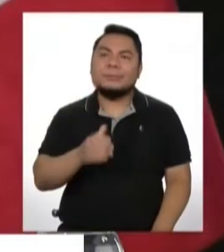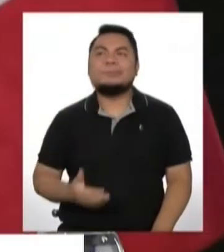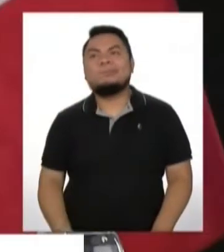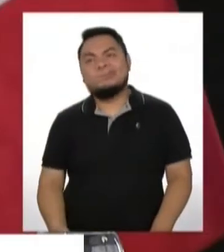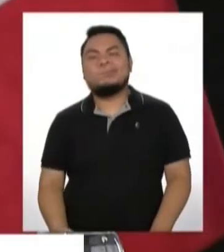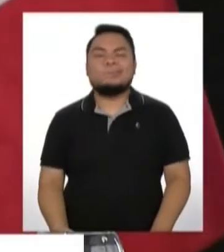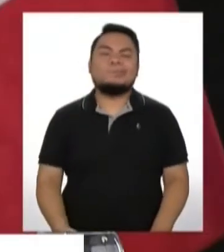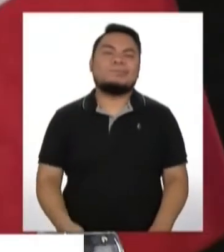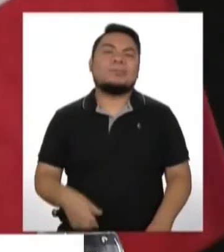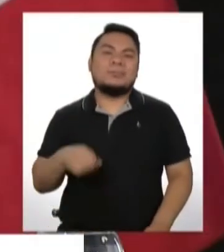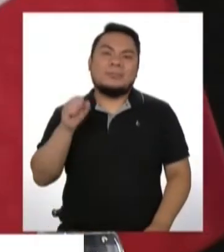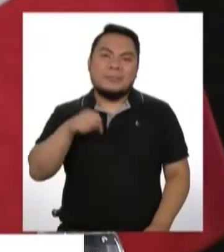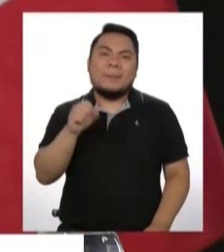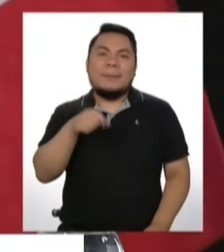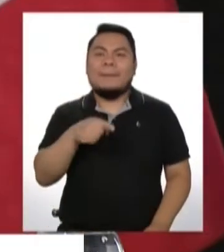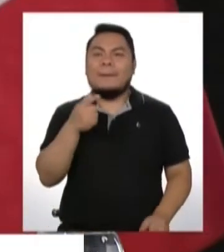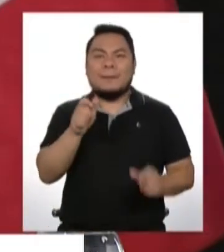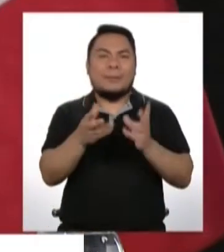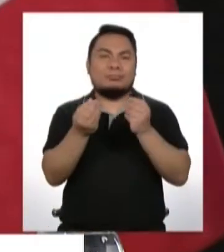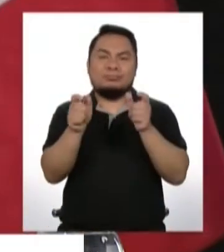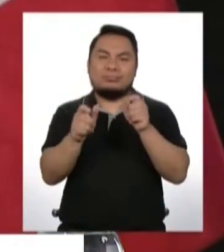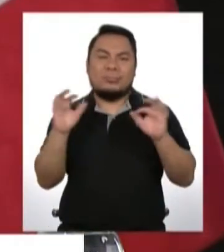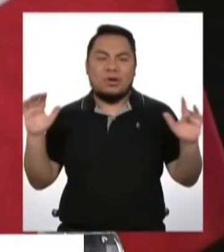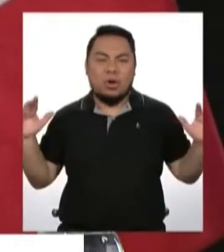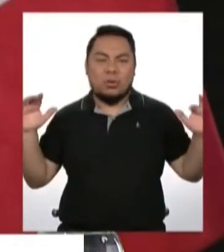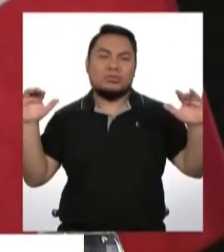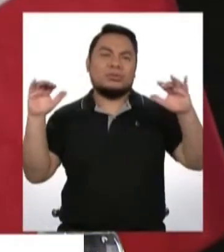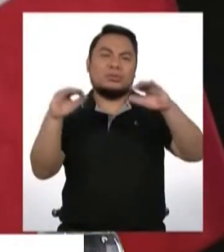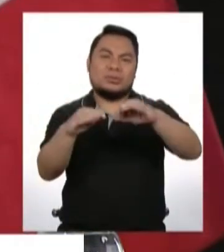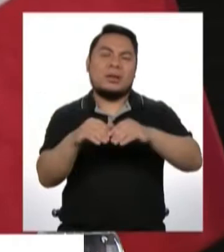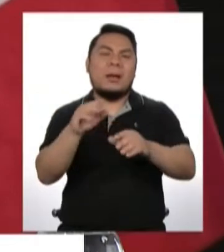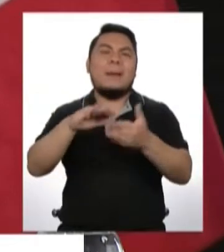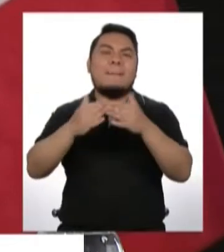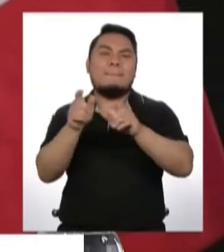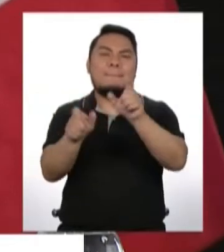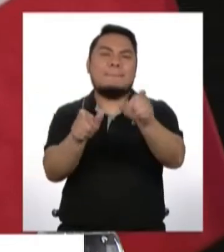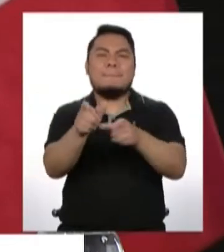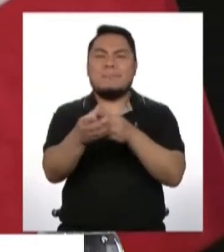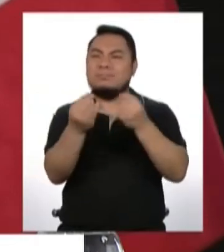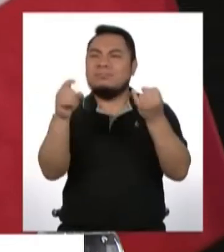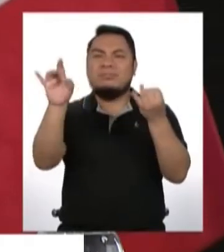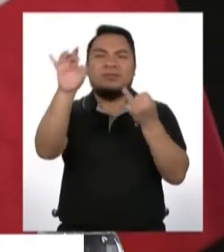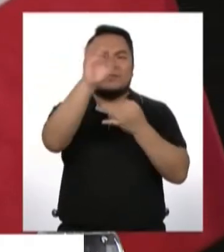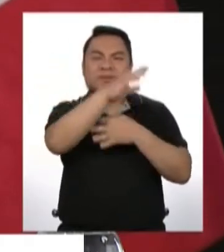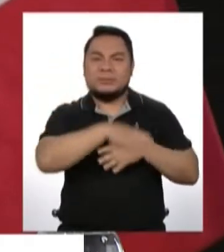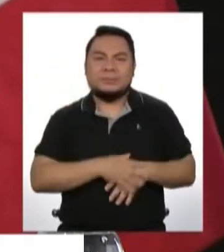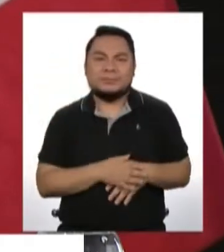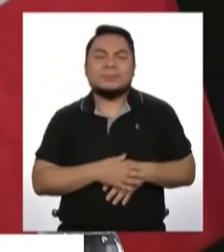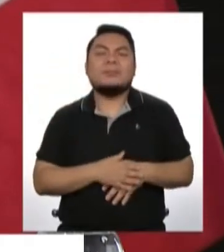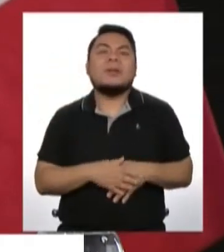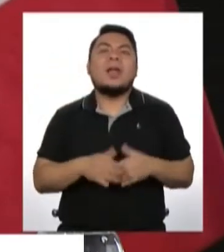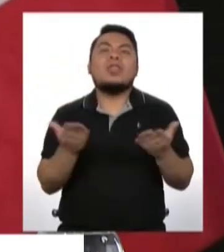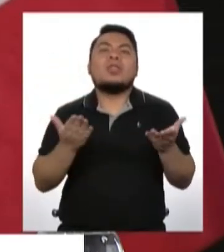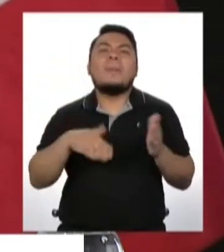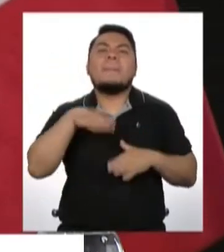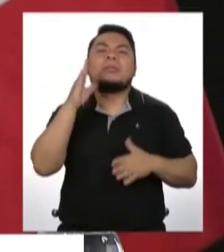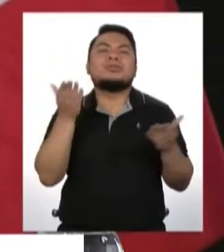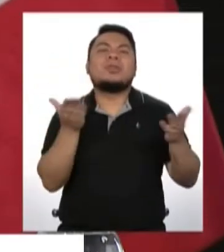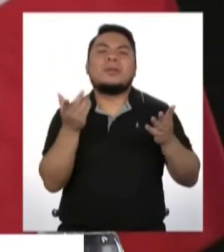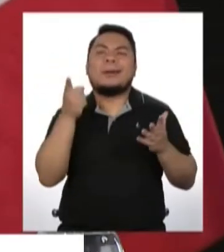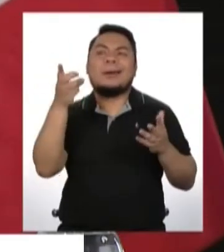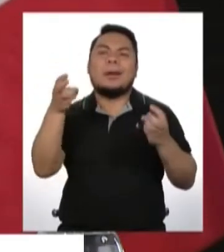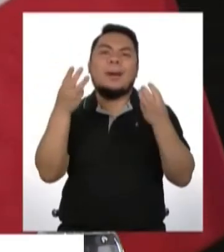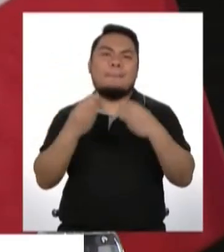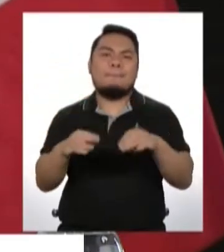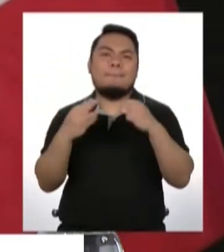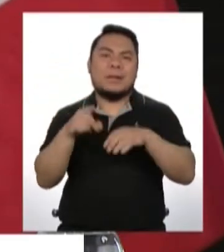habido concentraciones de población multitudinaria, principalmente en los mercados, que